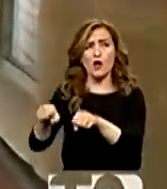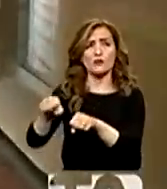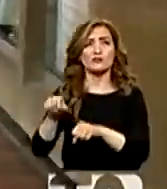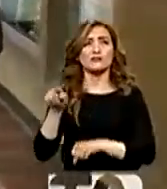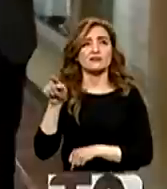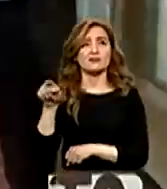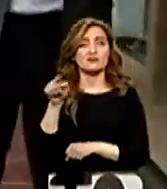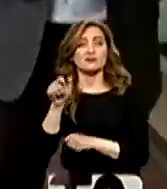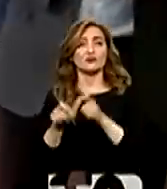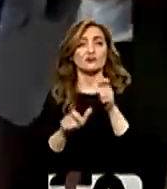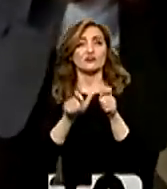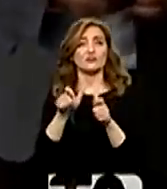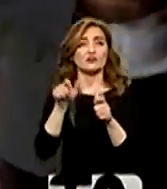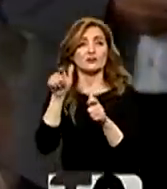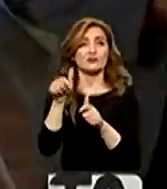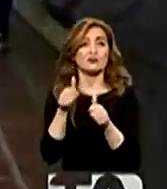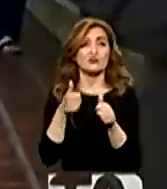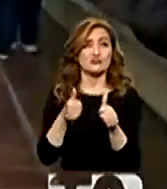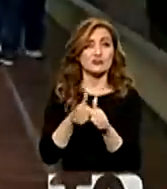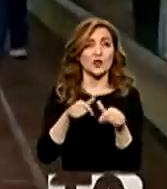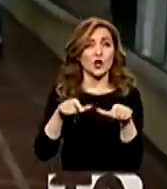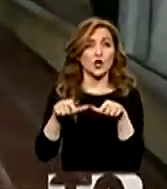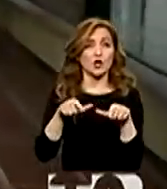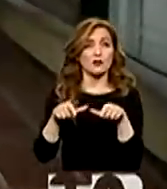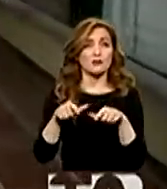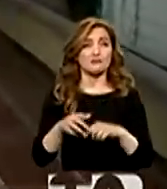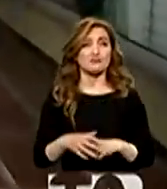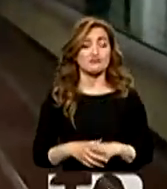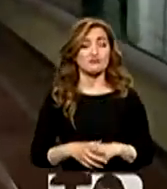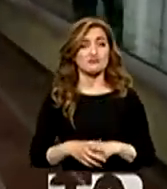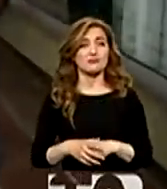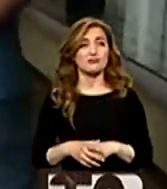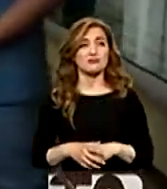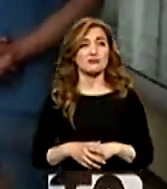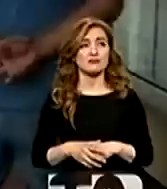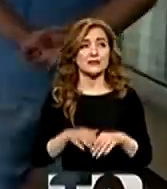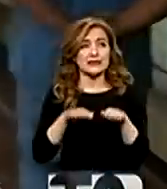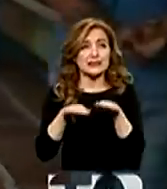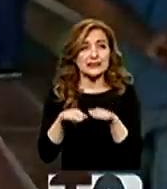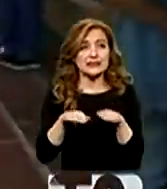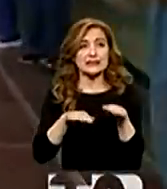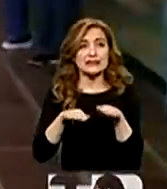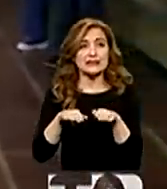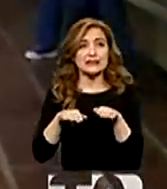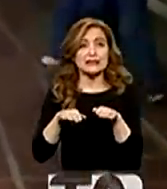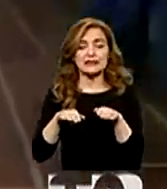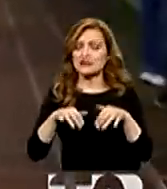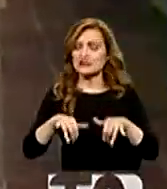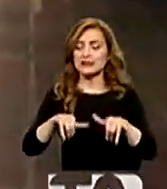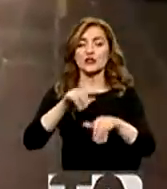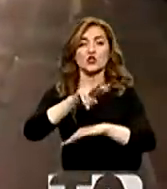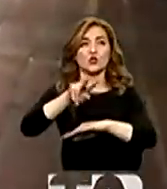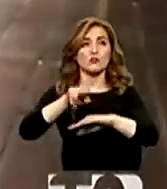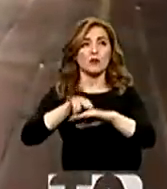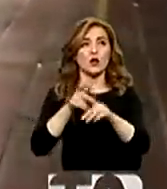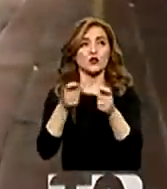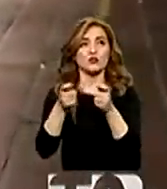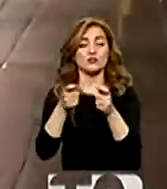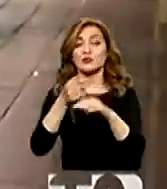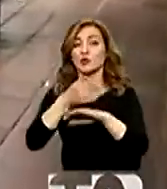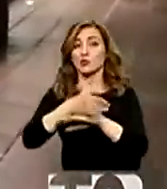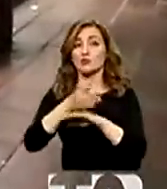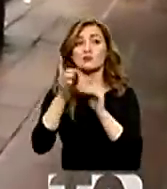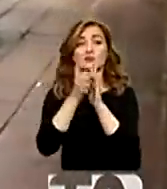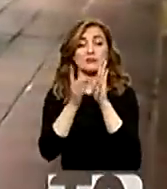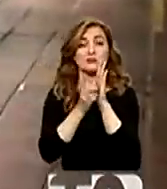momento a personas todavía acercándose a este lugar y tratando de que el tráfico vehicular circule de manera normal. Nosotros más